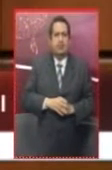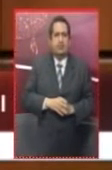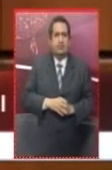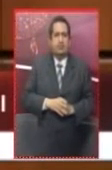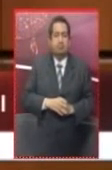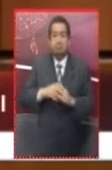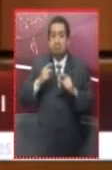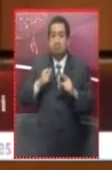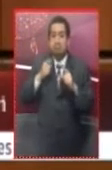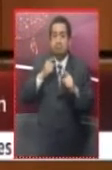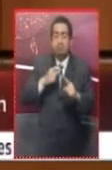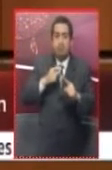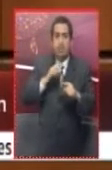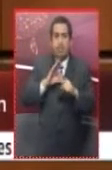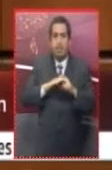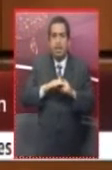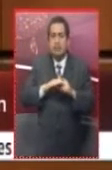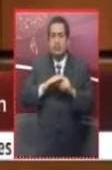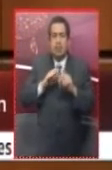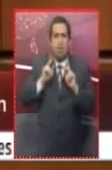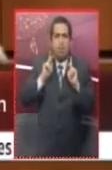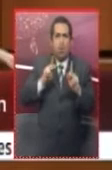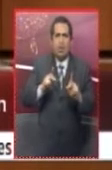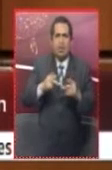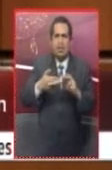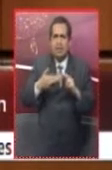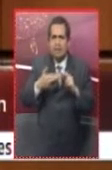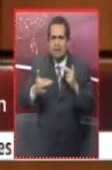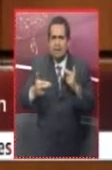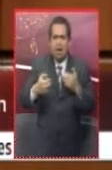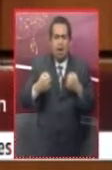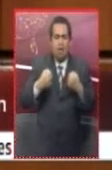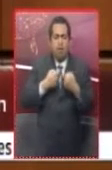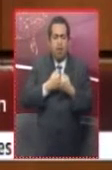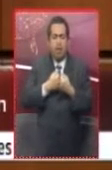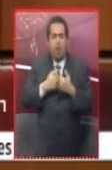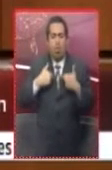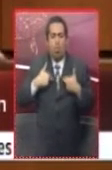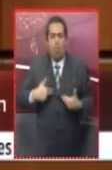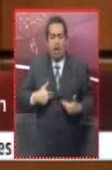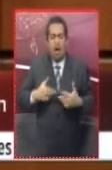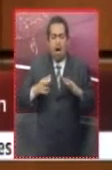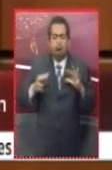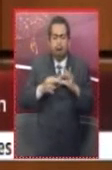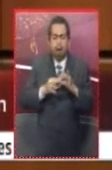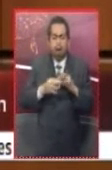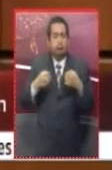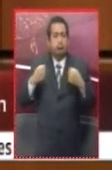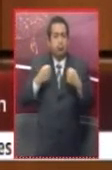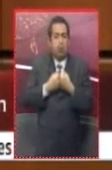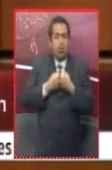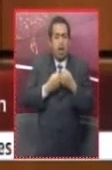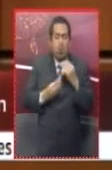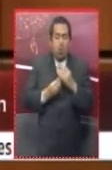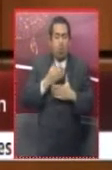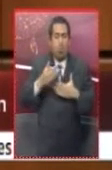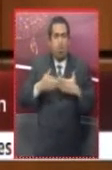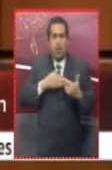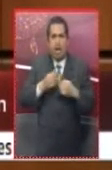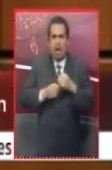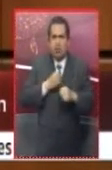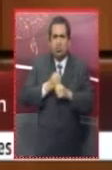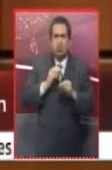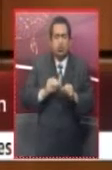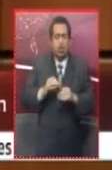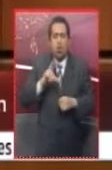El reto es construir más puentes, es construir una frontera humana, construir una frontera del siglo XXI,